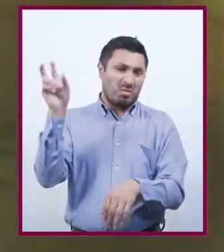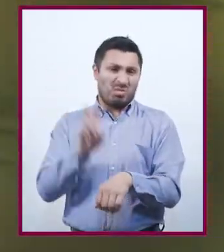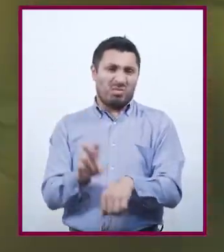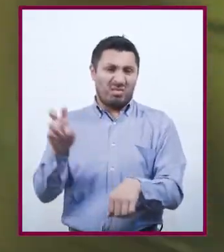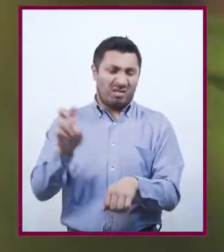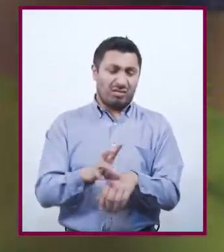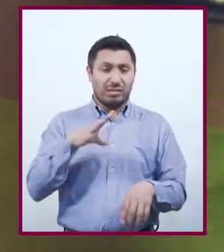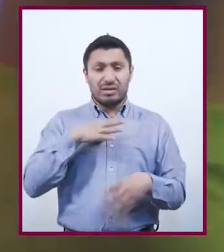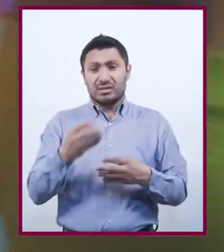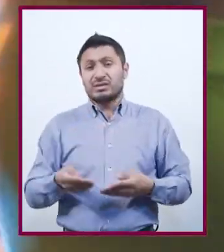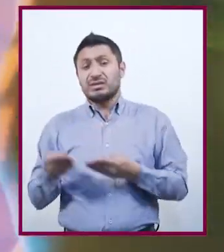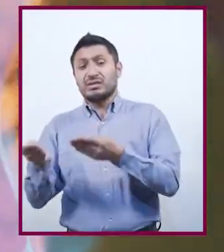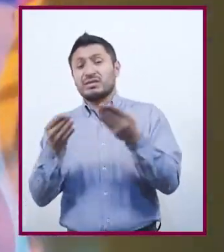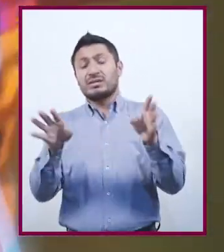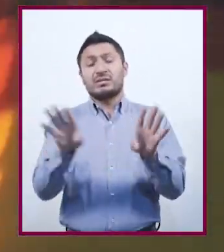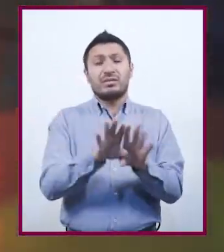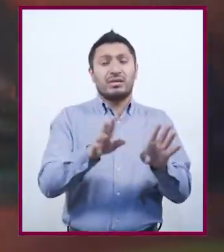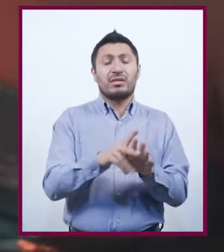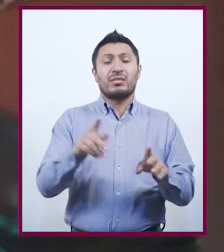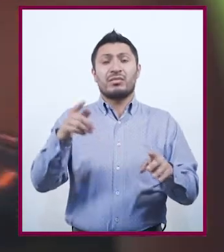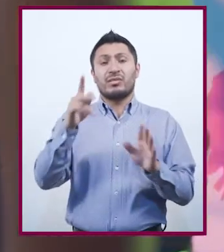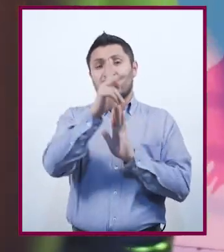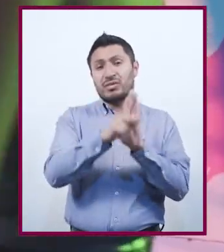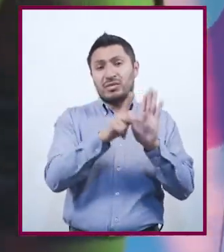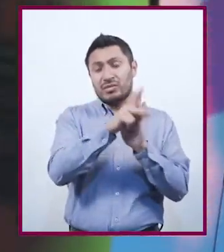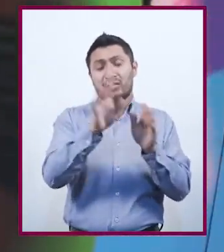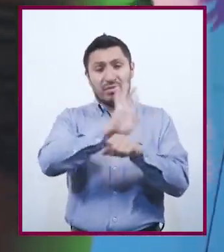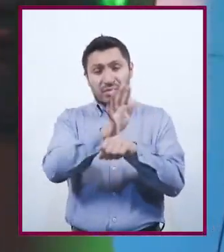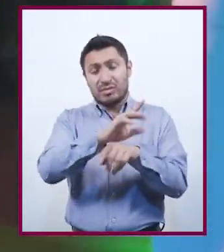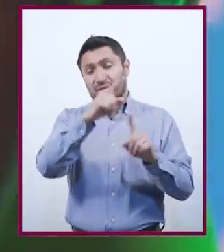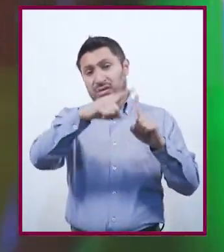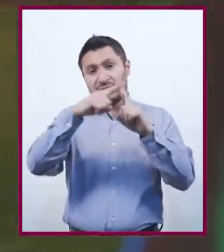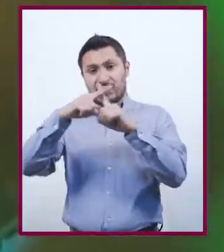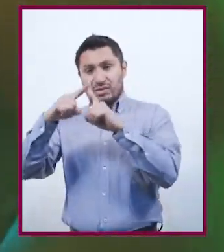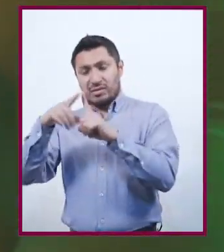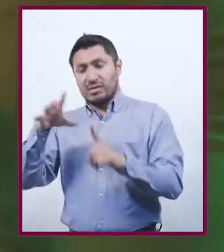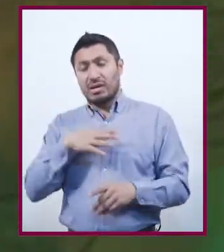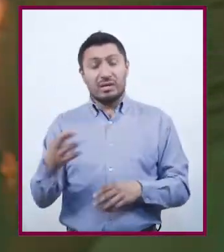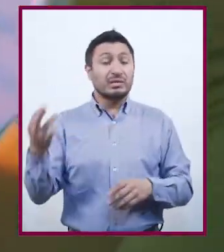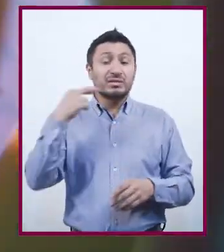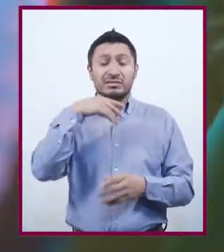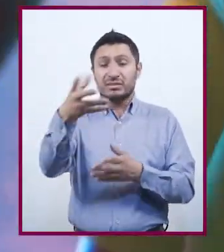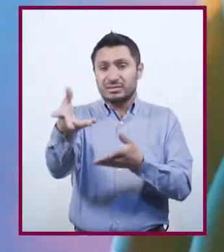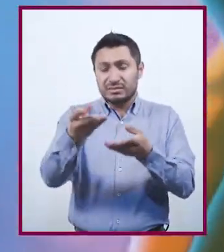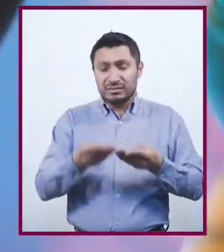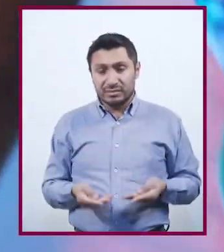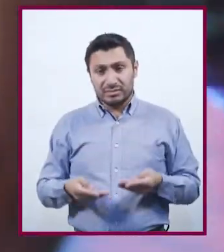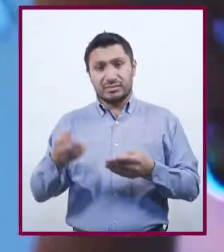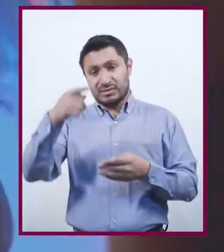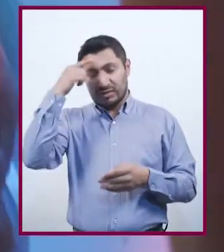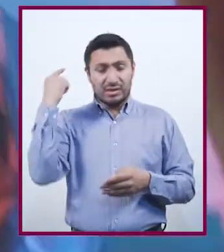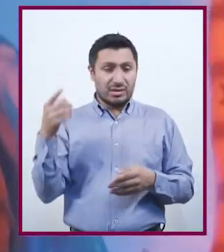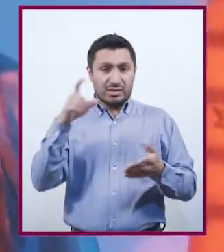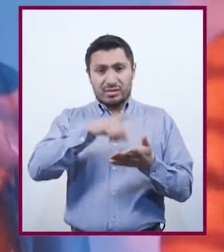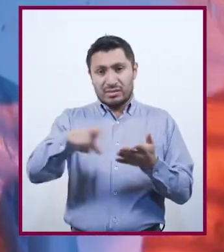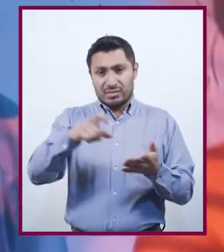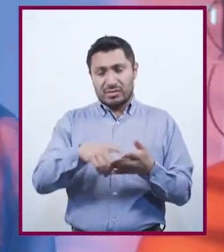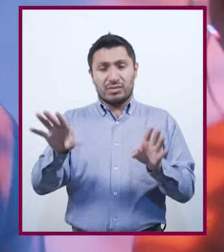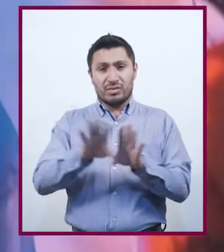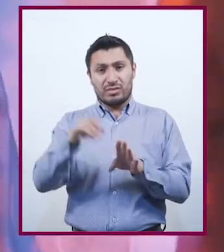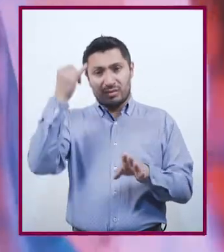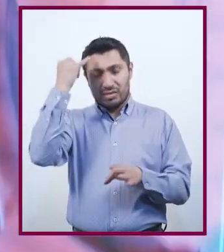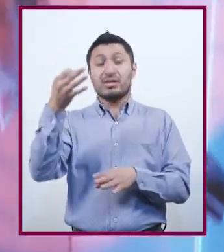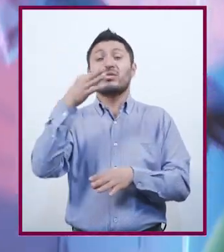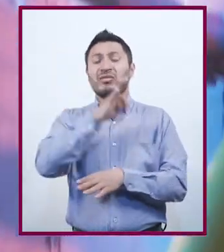o machista que ofrecen industrias como la pornografía esté más a la mano, de más fácil acceso, provocando